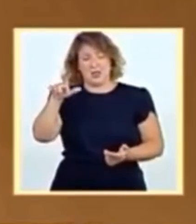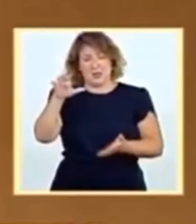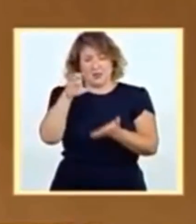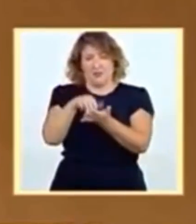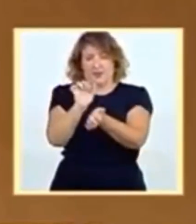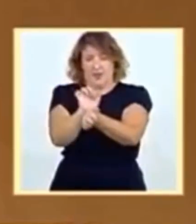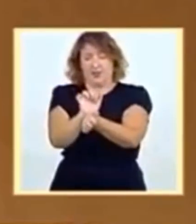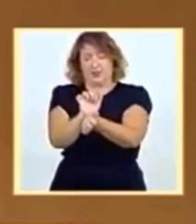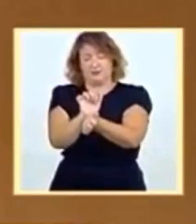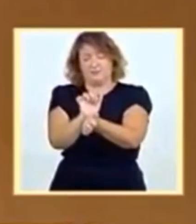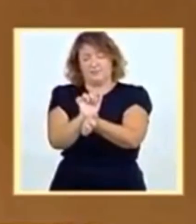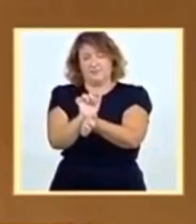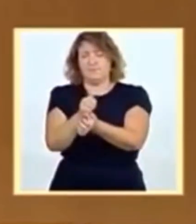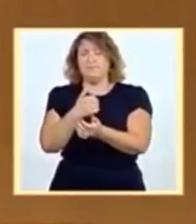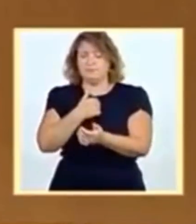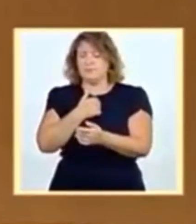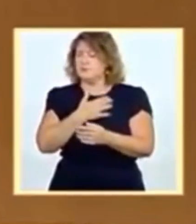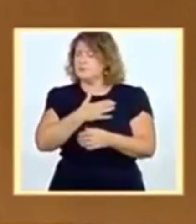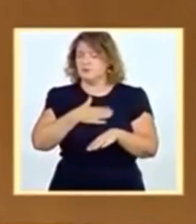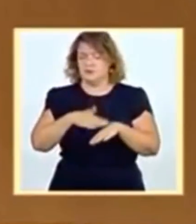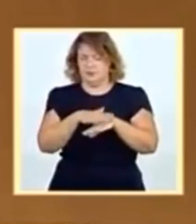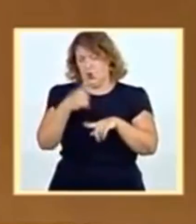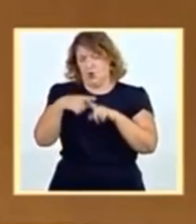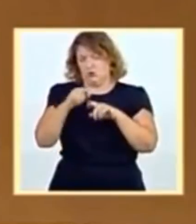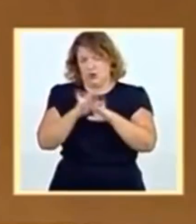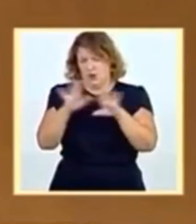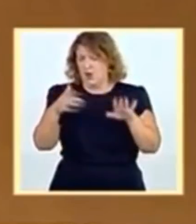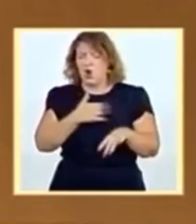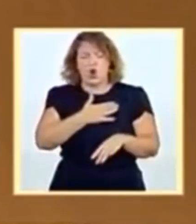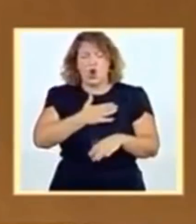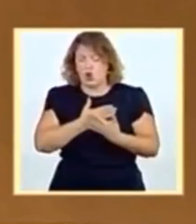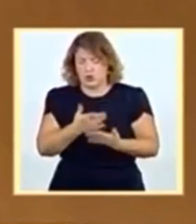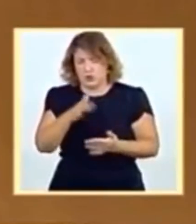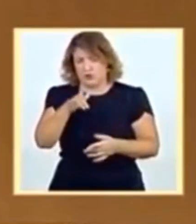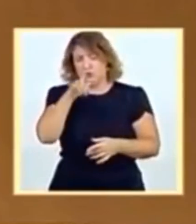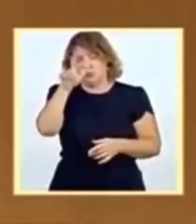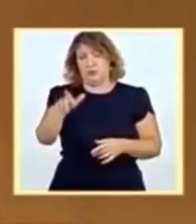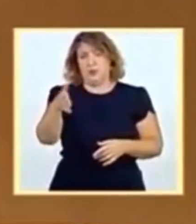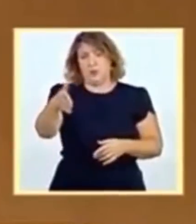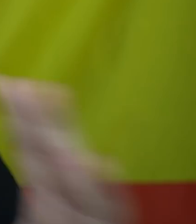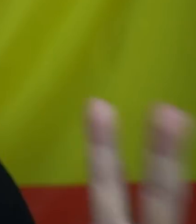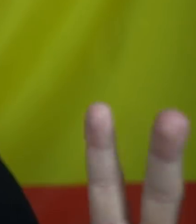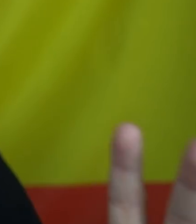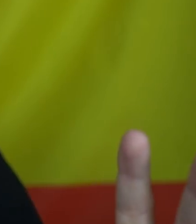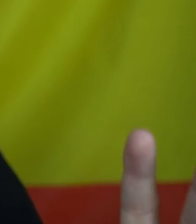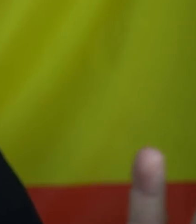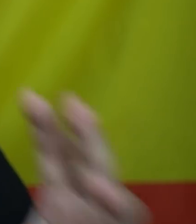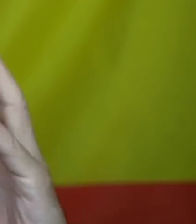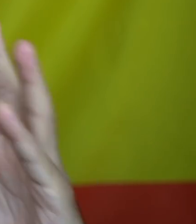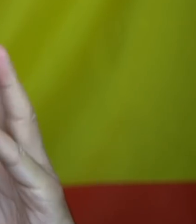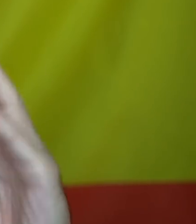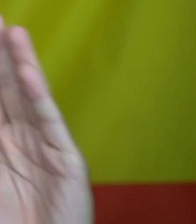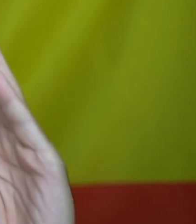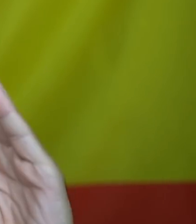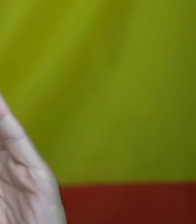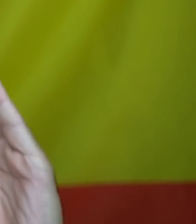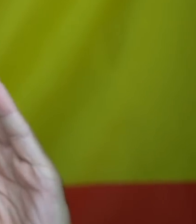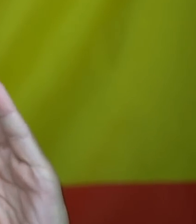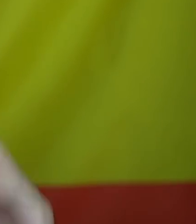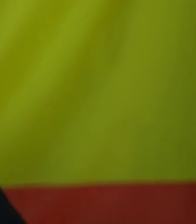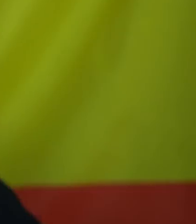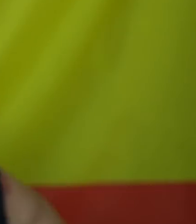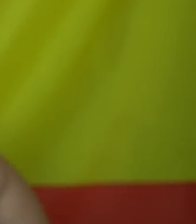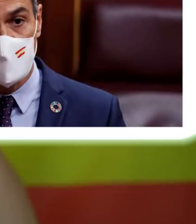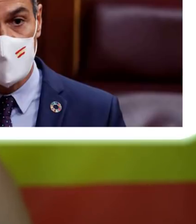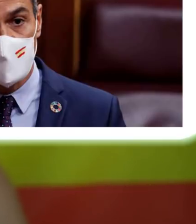decir algo obvio, y es lamentar profundamente su muerte. Lo lamento. ¿Habéis flipado, verdad? Bueno, entiendo que